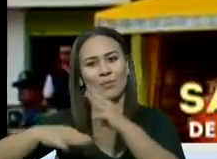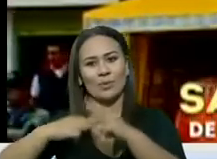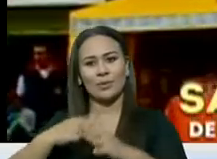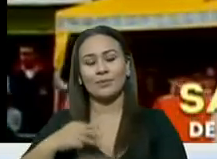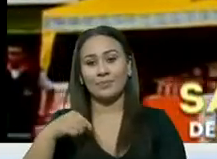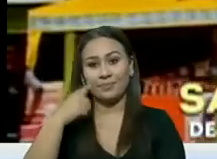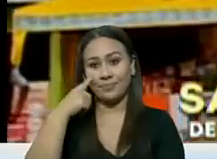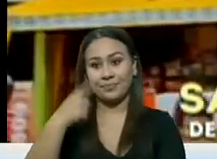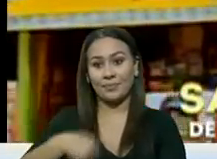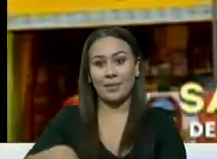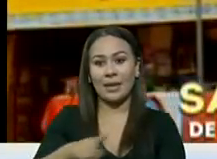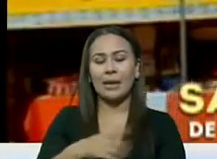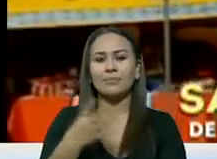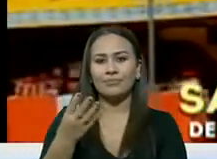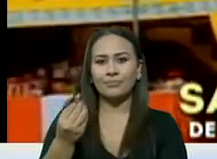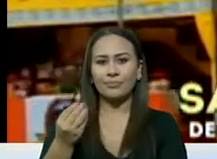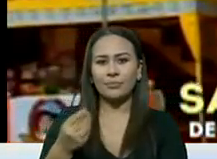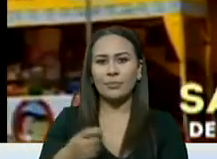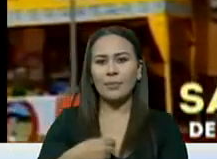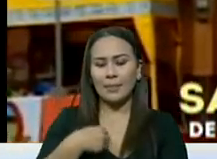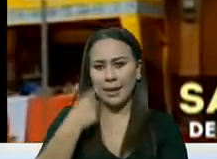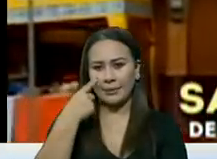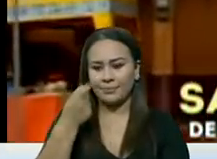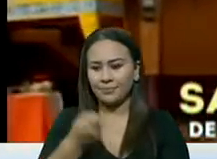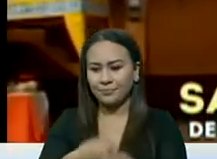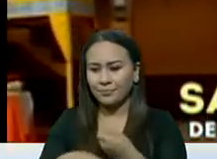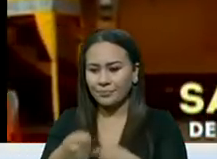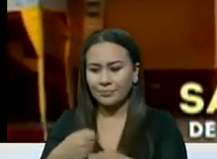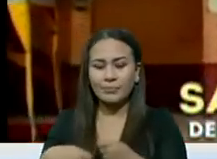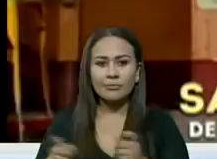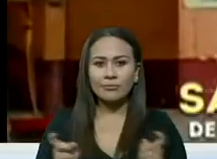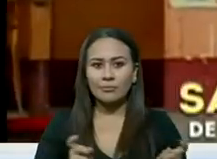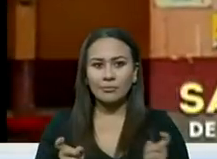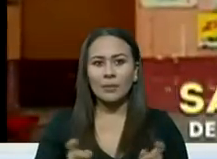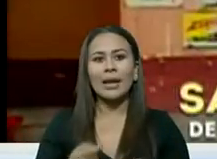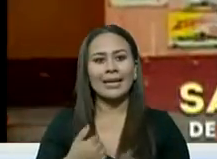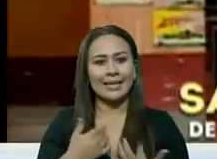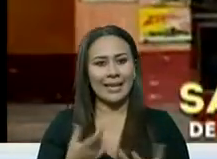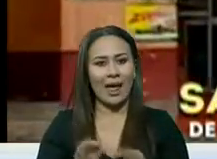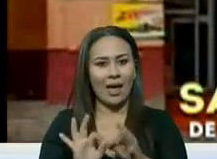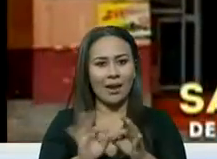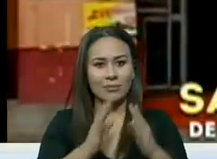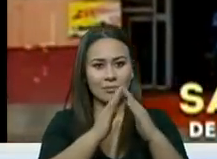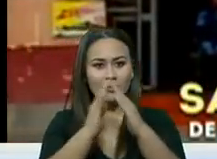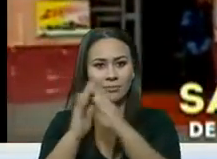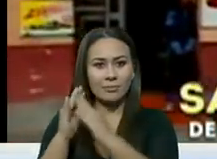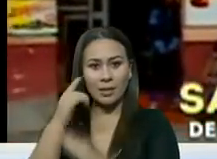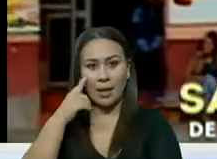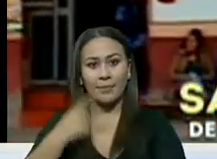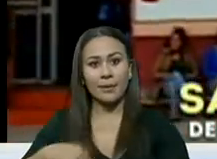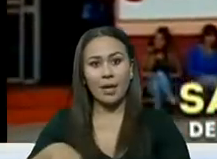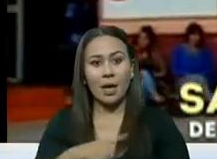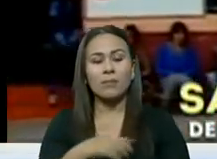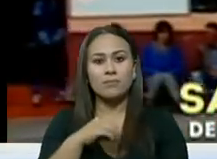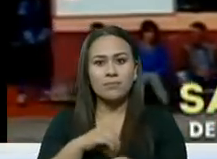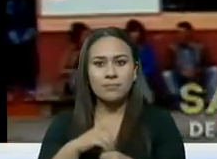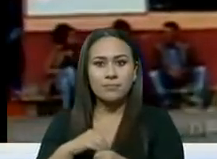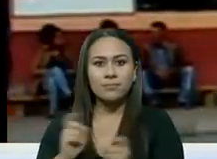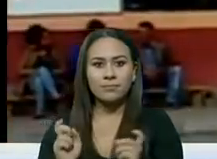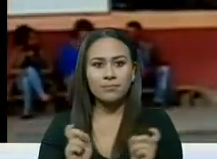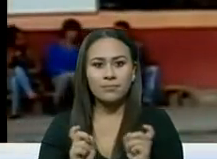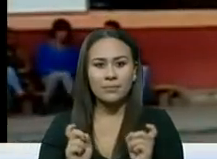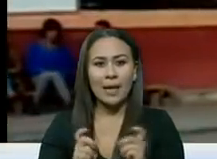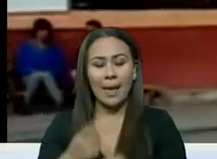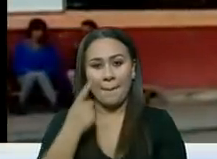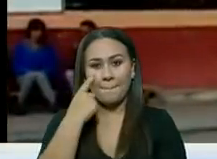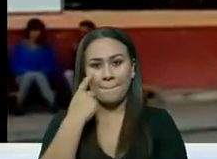Tradiciones a través de la hacienda se habían perdido mucho, pero al librar de la hacienda hemos buscado recuperar algo, por ejemplo la tradición